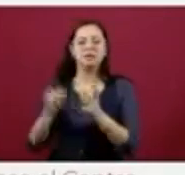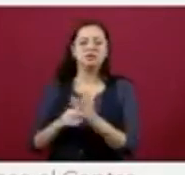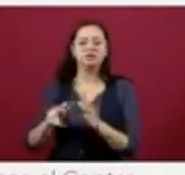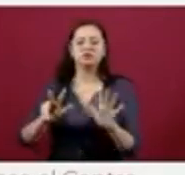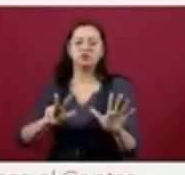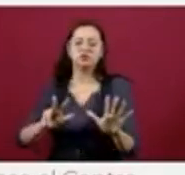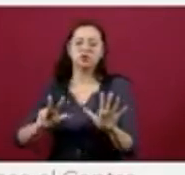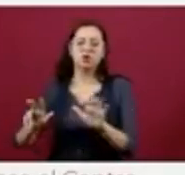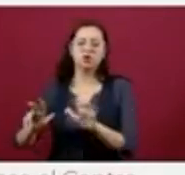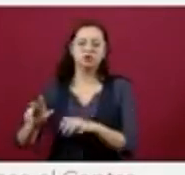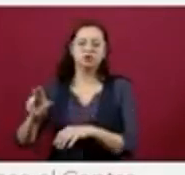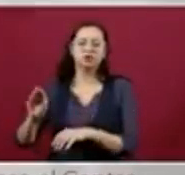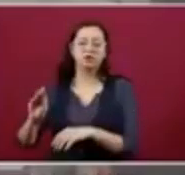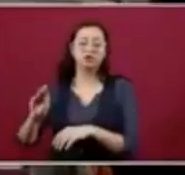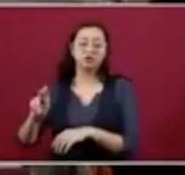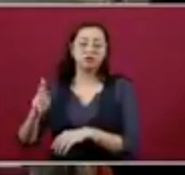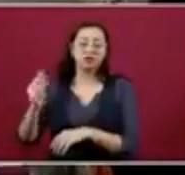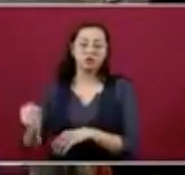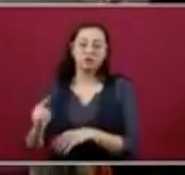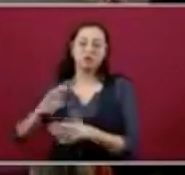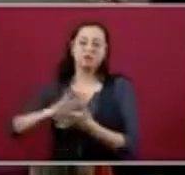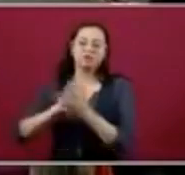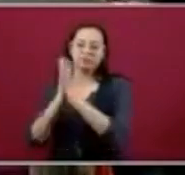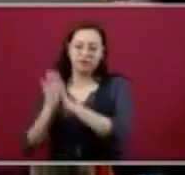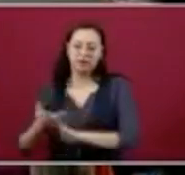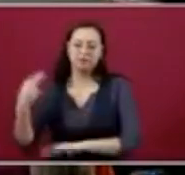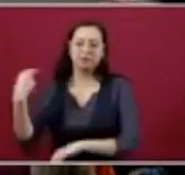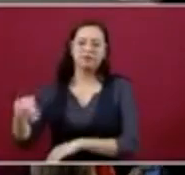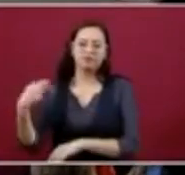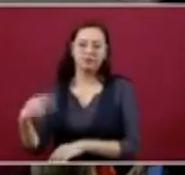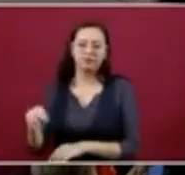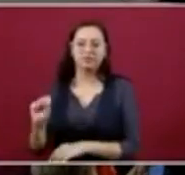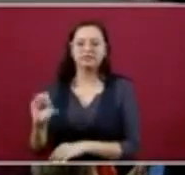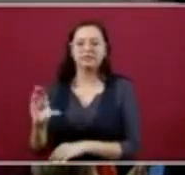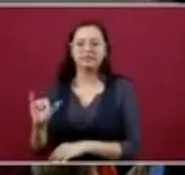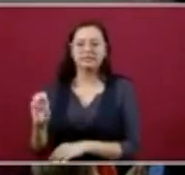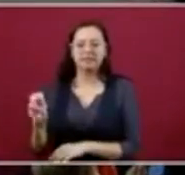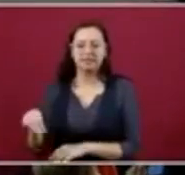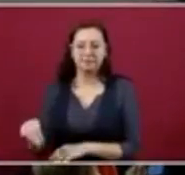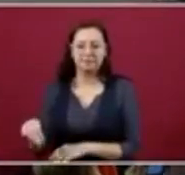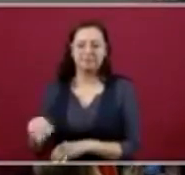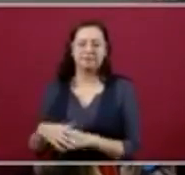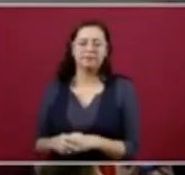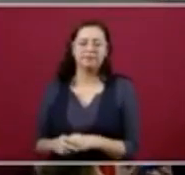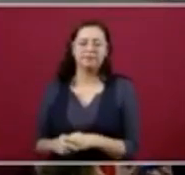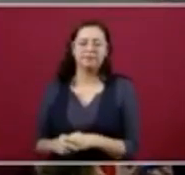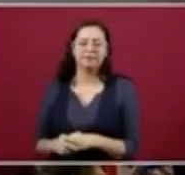ser el CISEN. Como ustedes lo saben, a partir de este